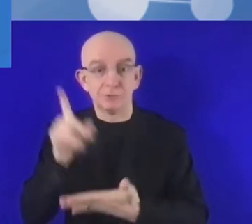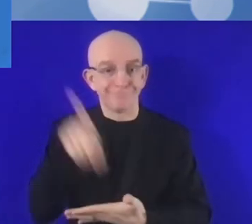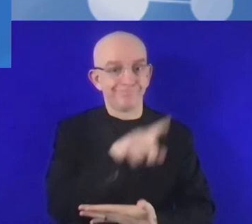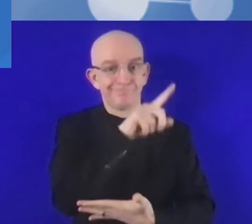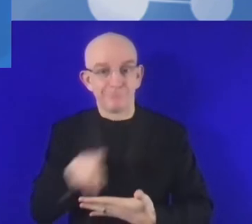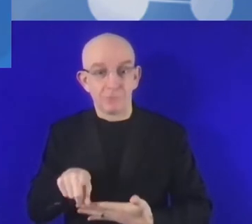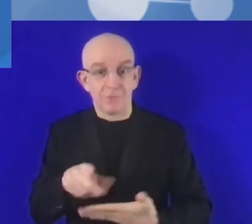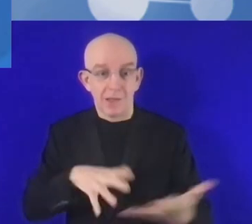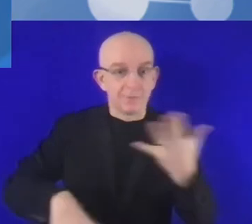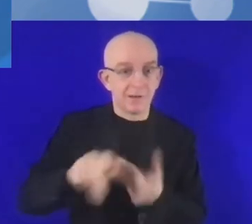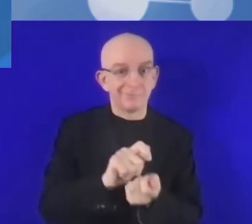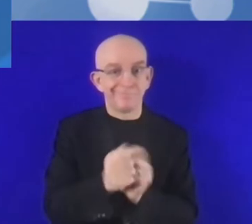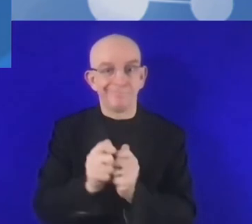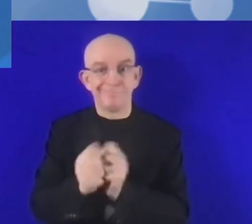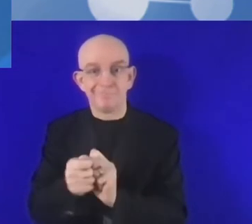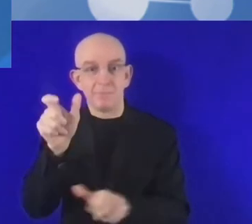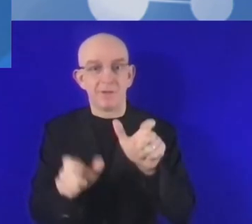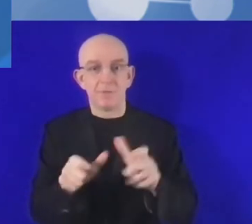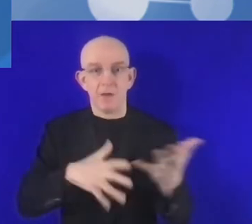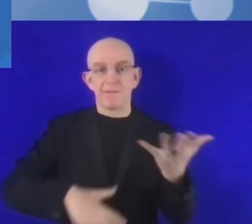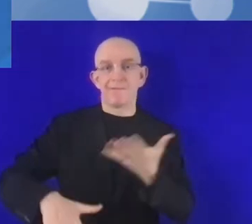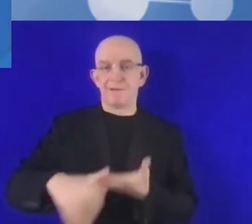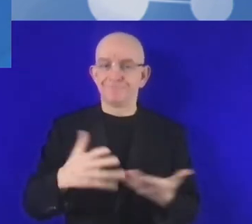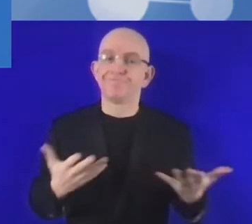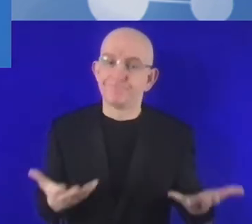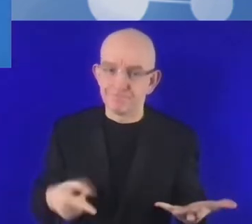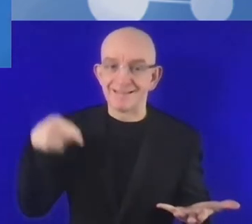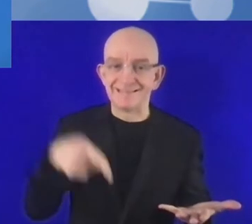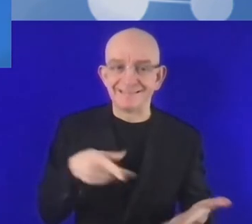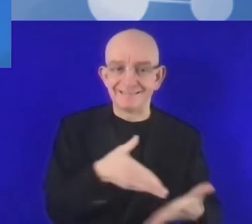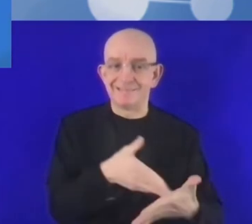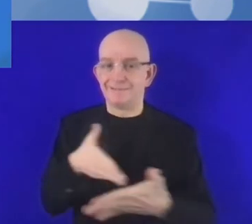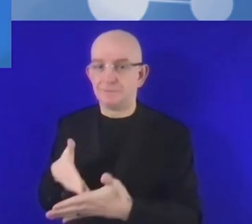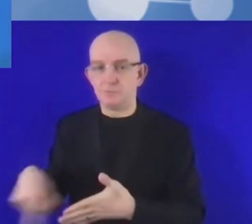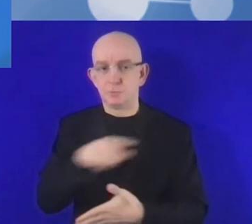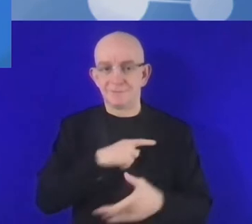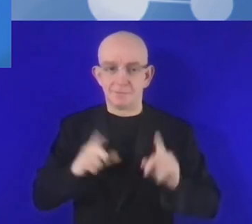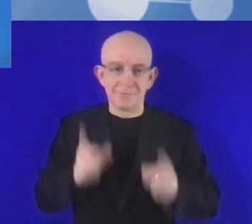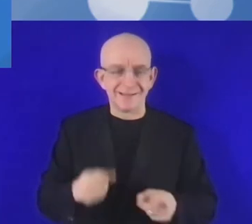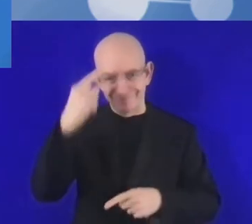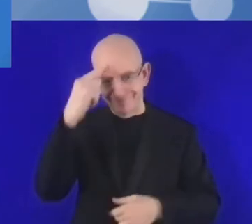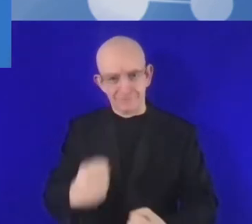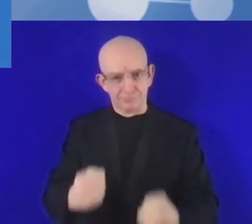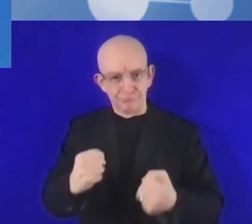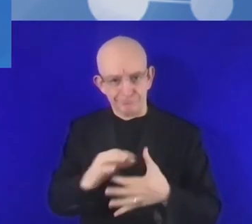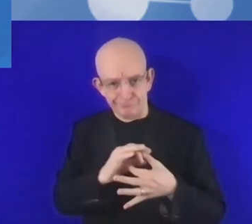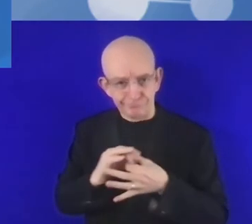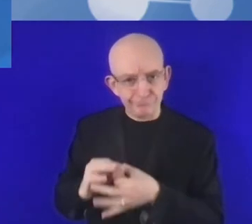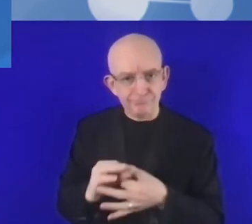la desinformación. Tenemos que luchar contra esto a través de una cooperación común y gracias